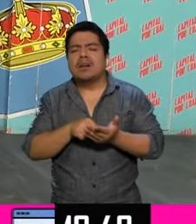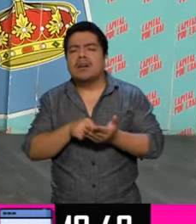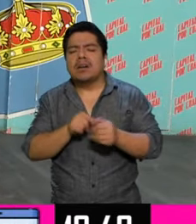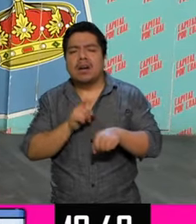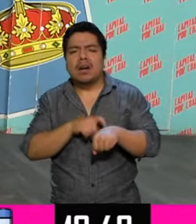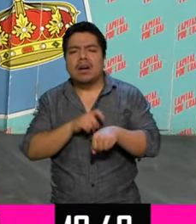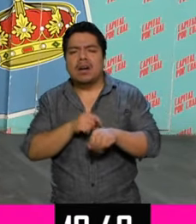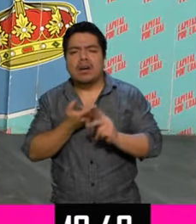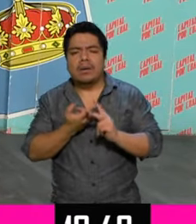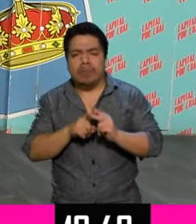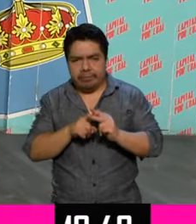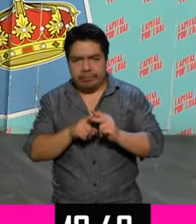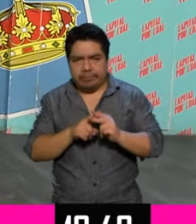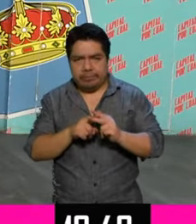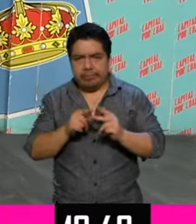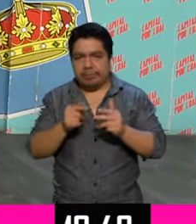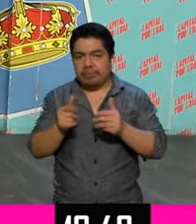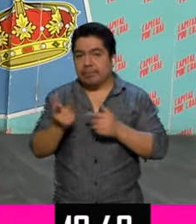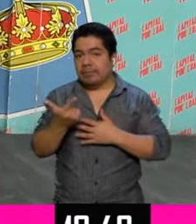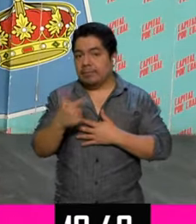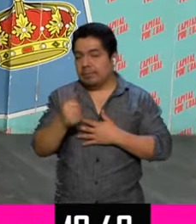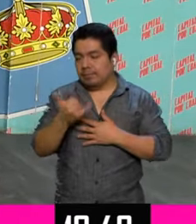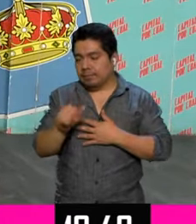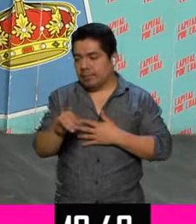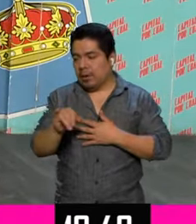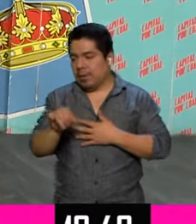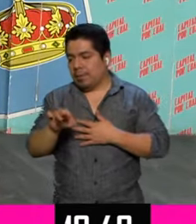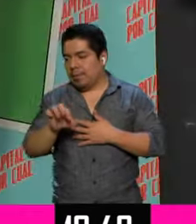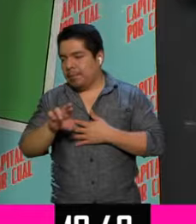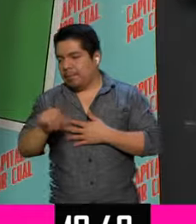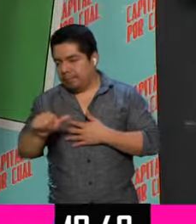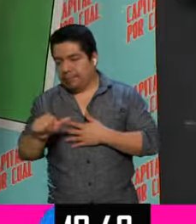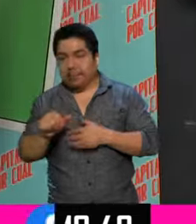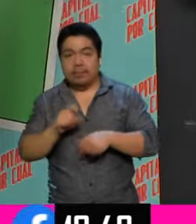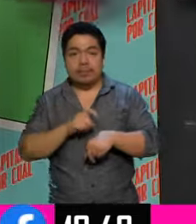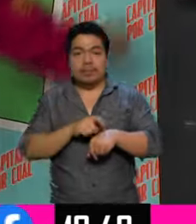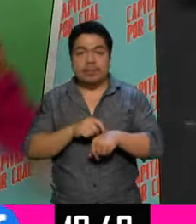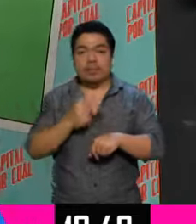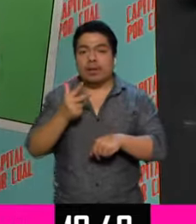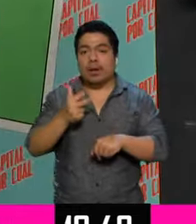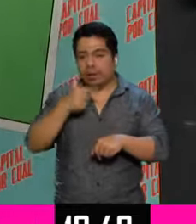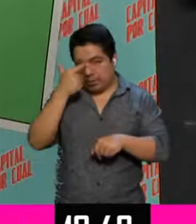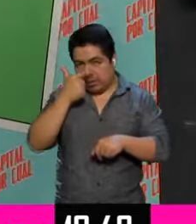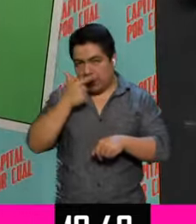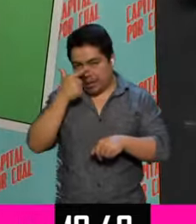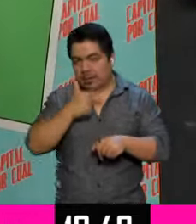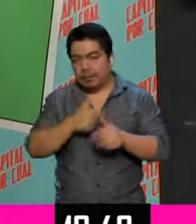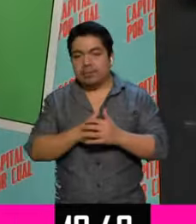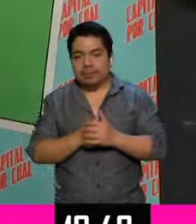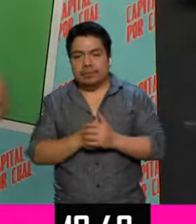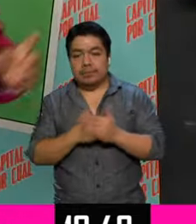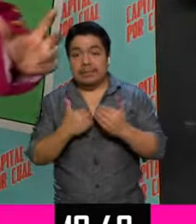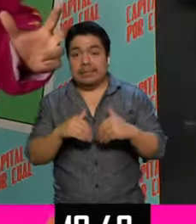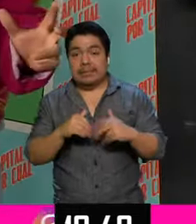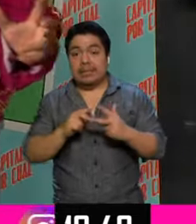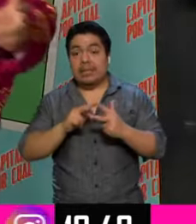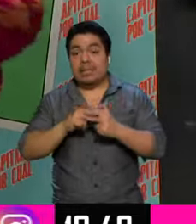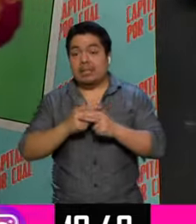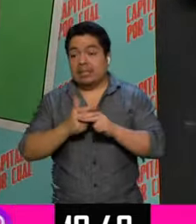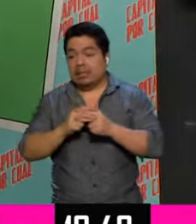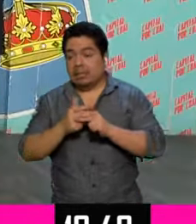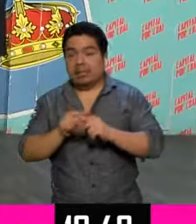hora empieza? Es en el gimnasio Juan de la Barrera, uh-huh, y es a las 8 de la noche. Okay. Pero además son enfrentamientos